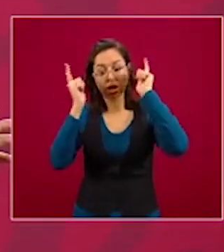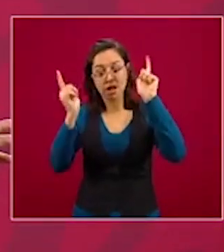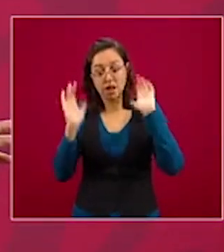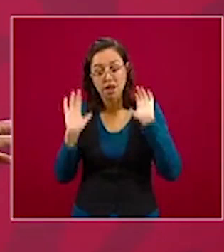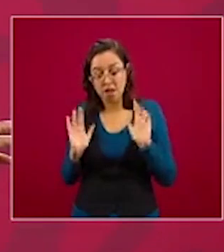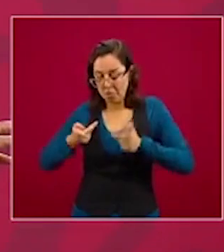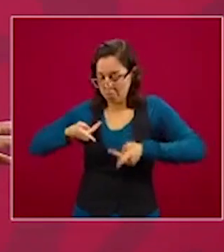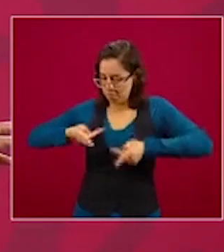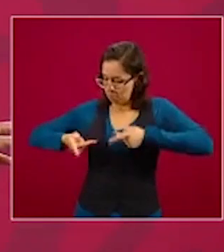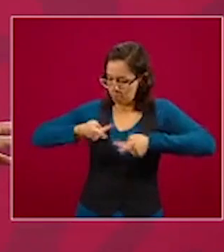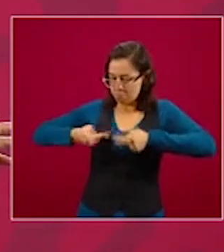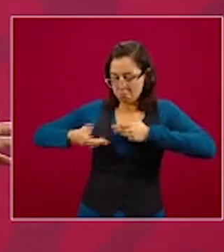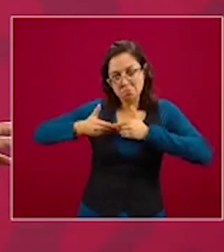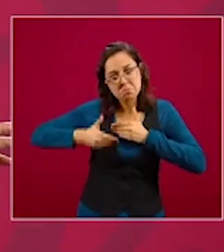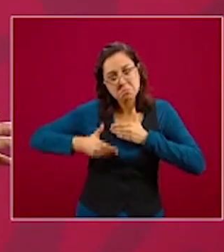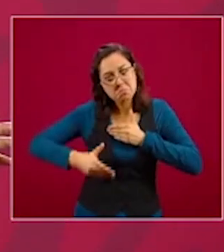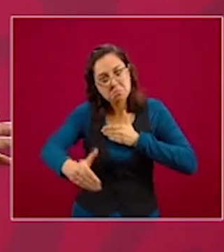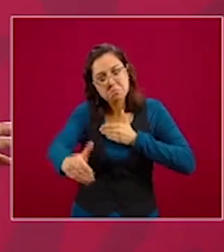es el plan.